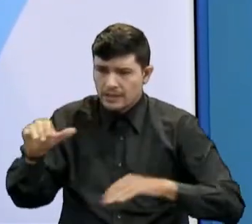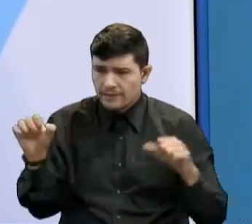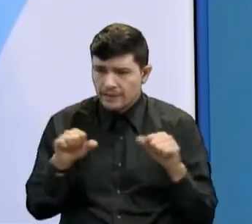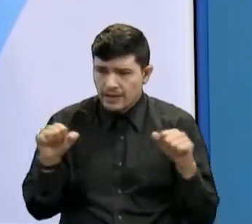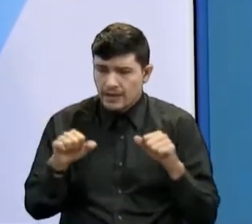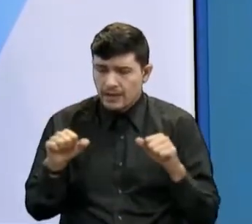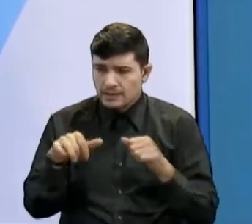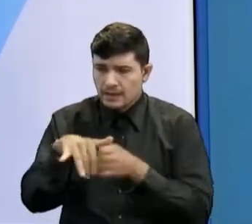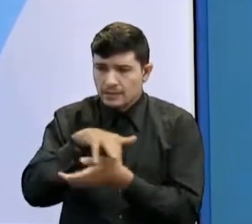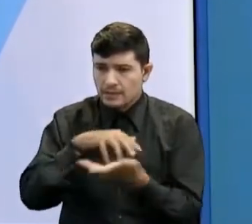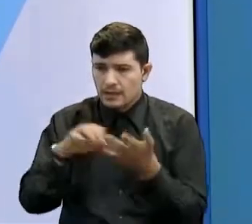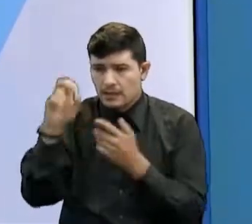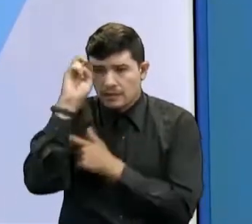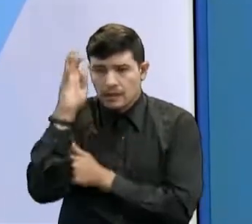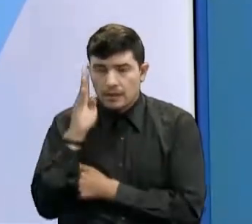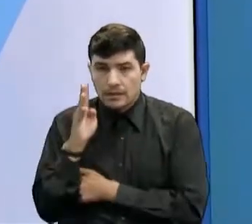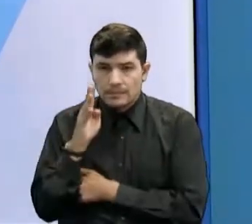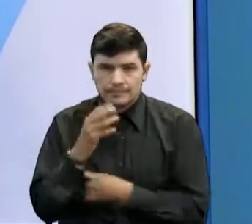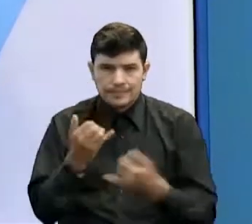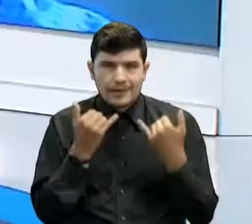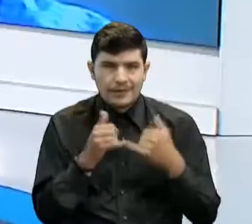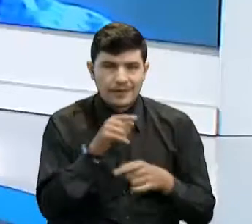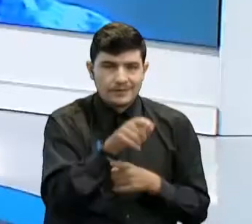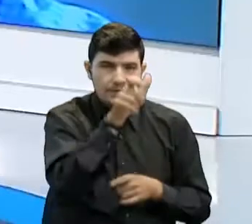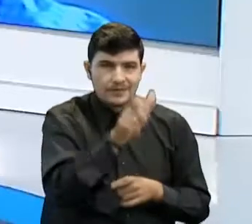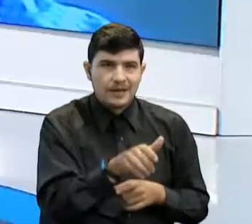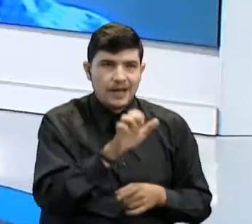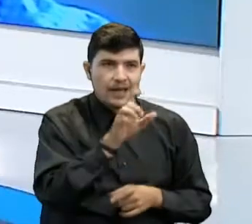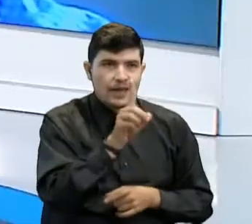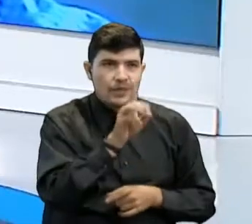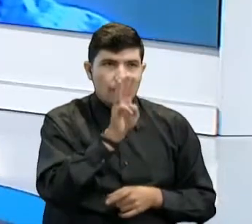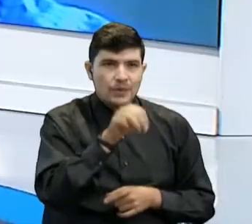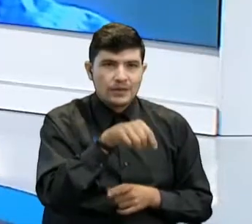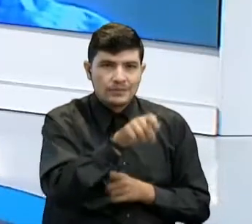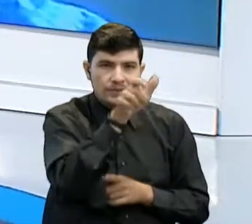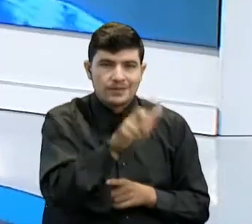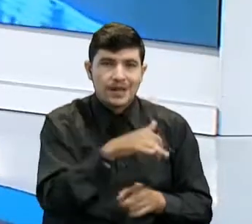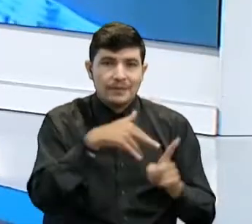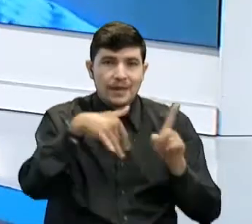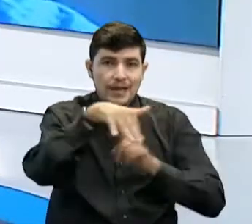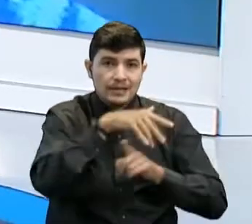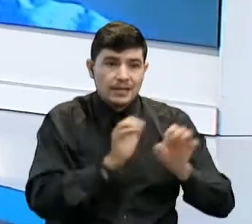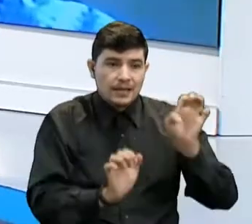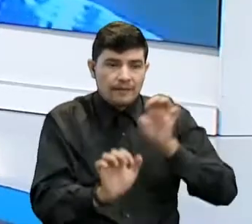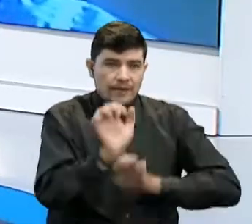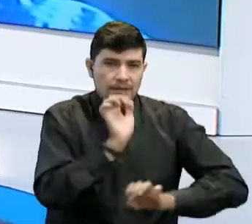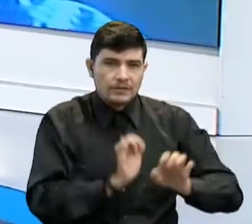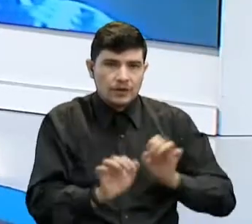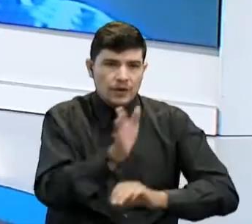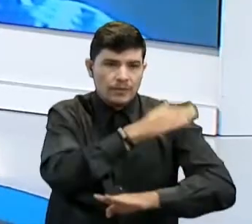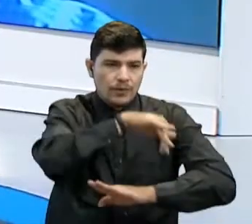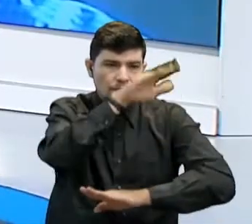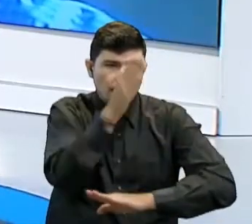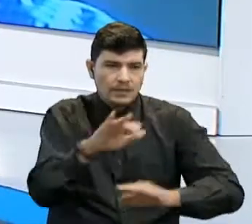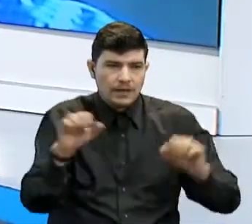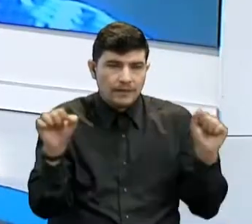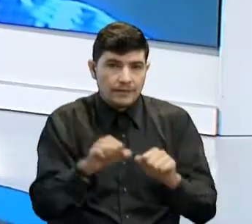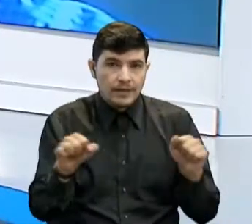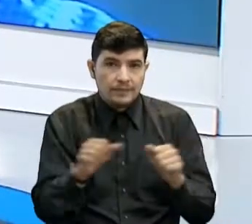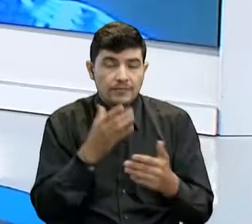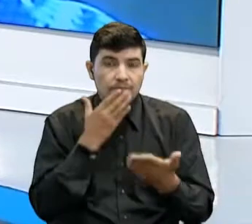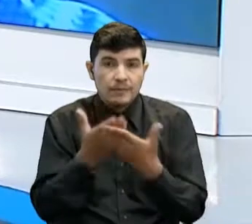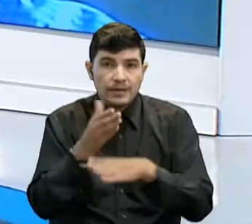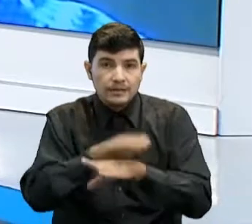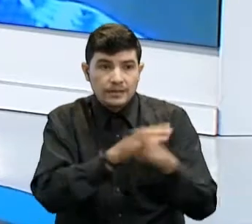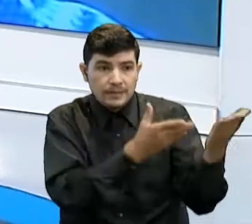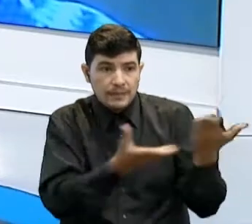Oriente Noticias a Ervin Rodríguez Salá. Él es ambientalista, defensor del páramo de Santurbán. Ervin, buenas tardes, bienvenido a Oriente Noticias, gracias por